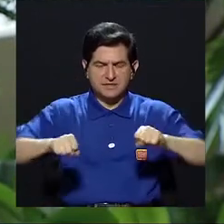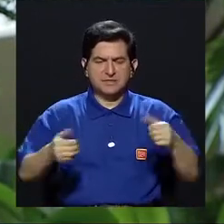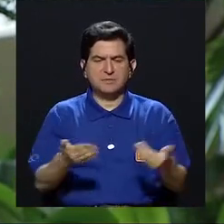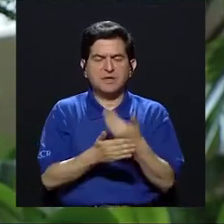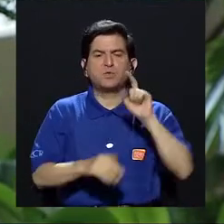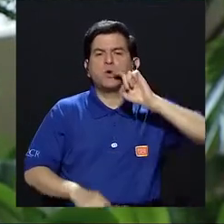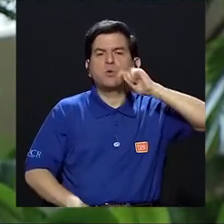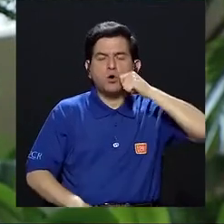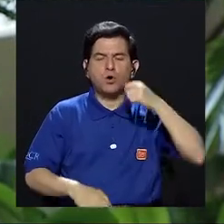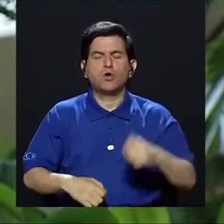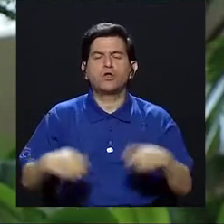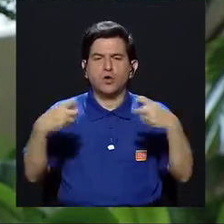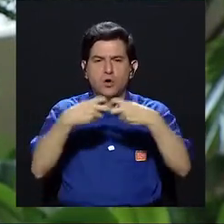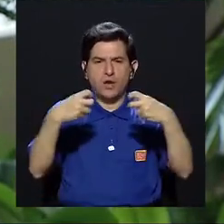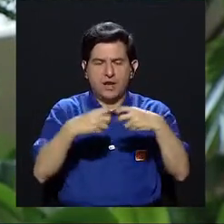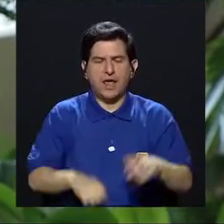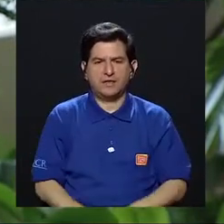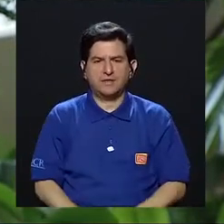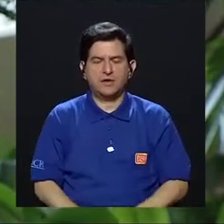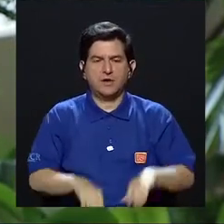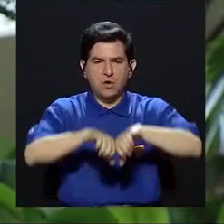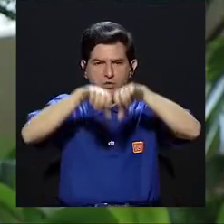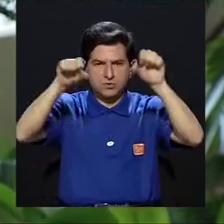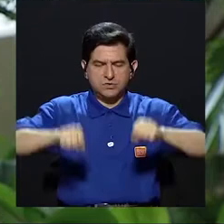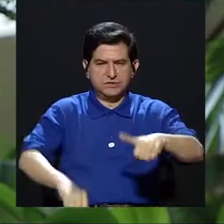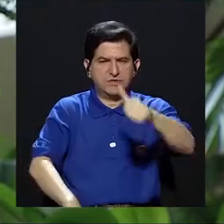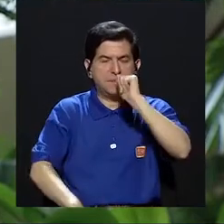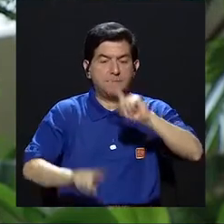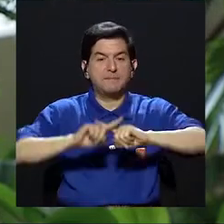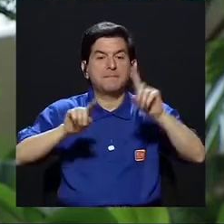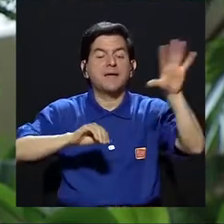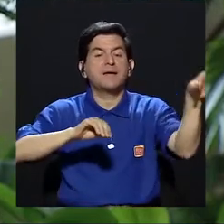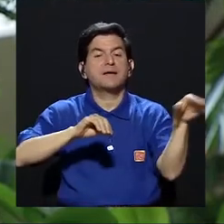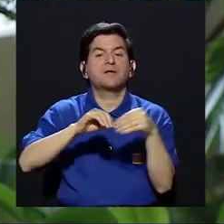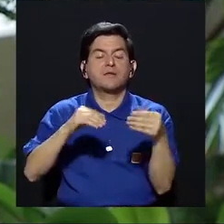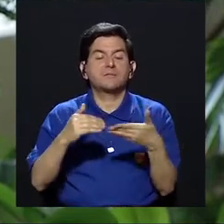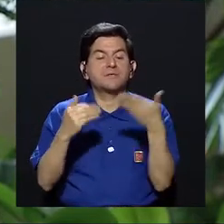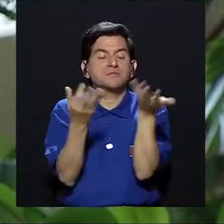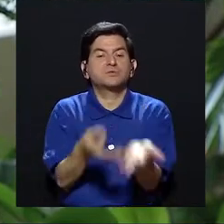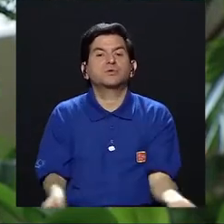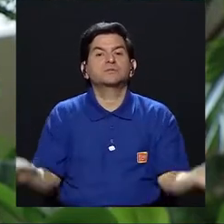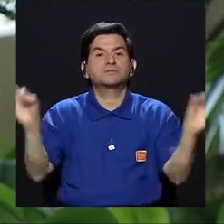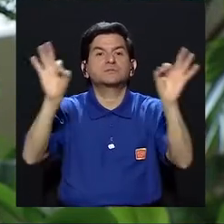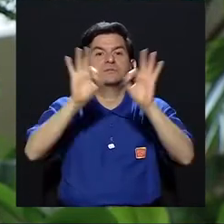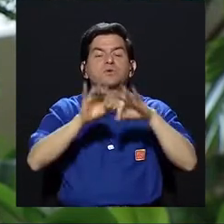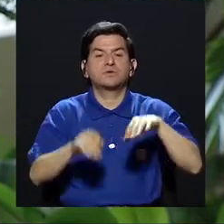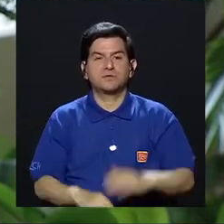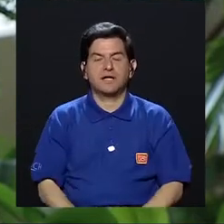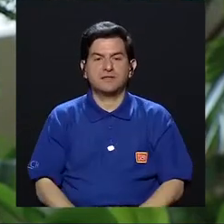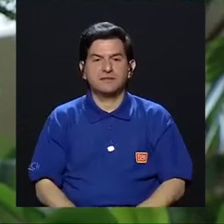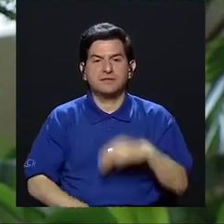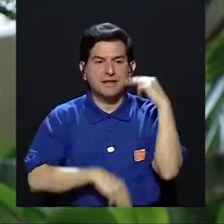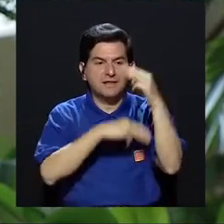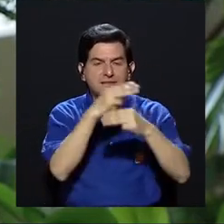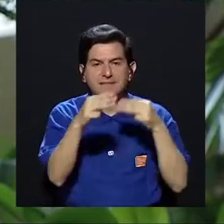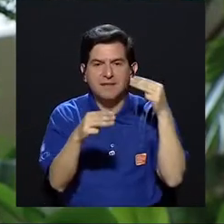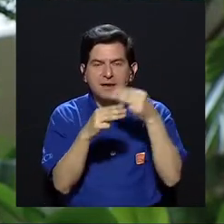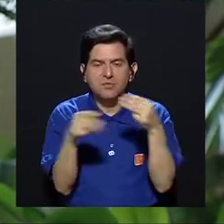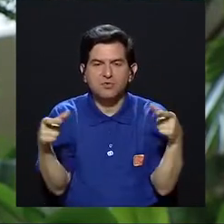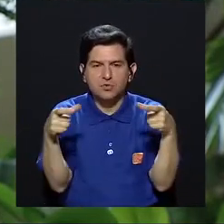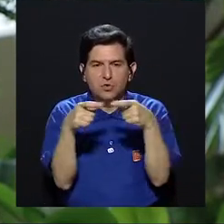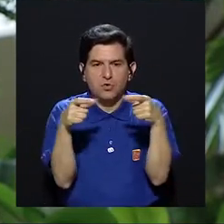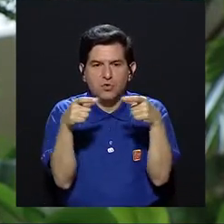código eléctrico, las instalaciones de agua, pero además cosas muy importantes que tienen que ver con el mundo